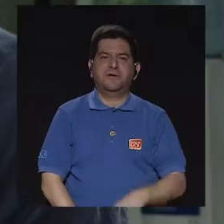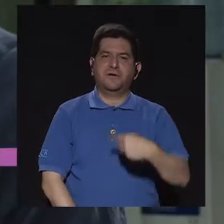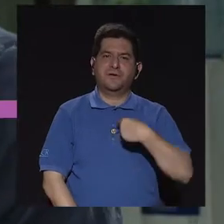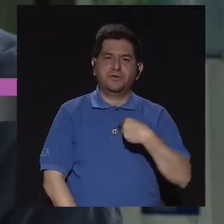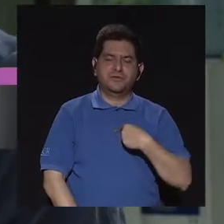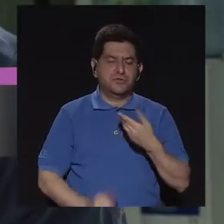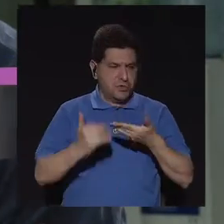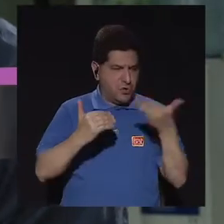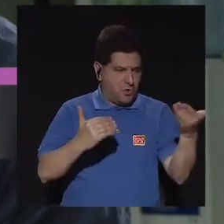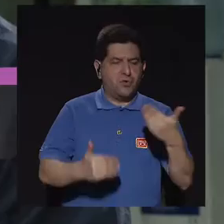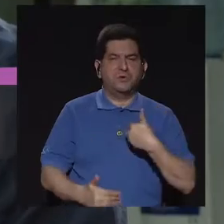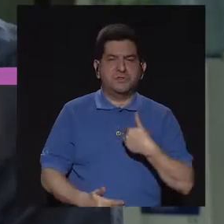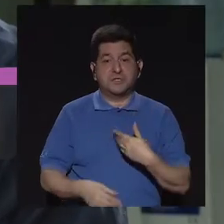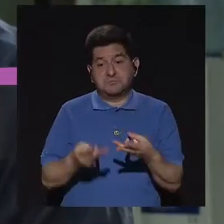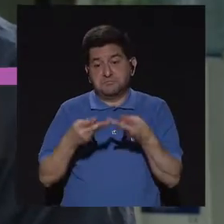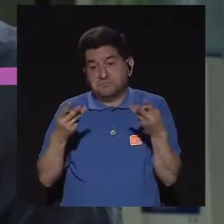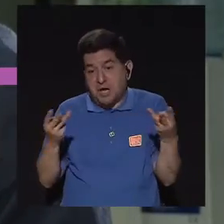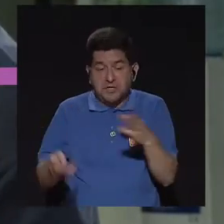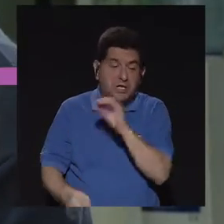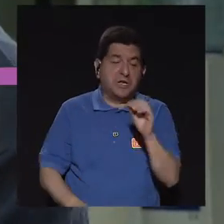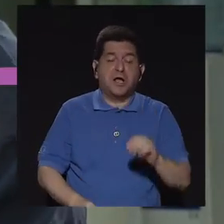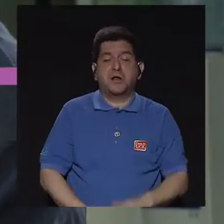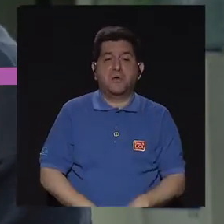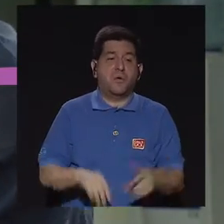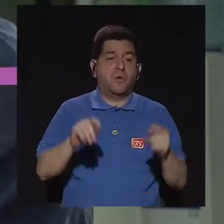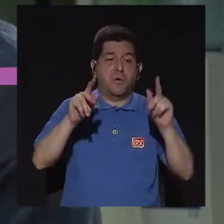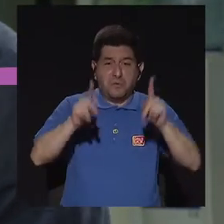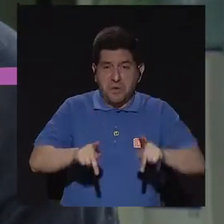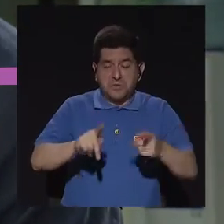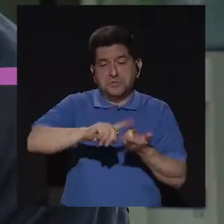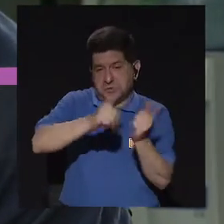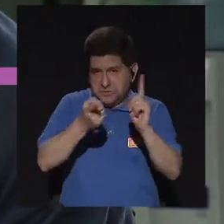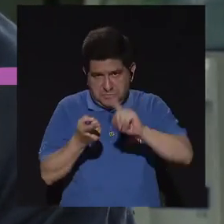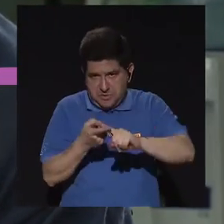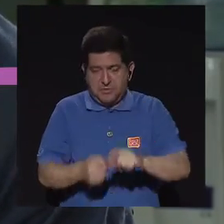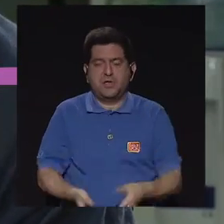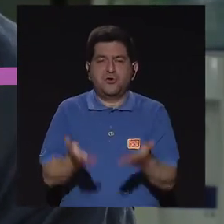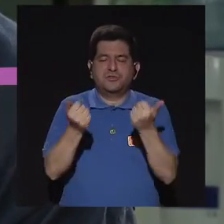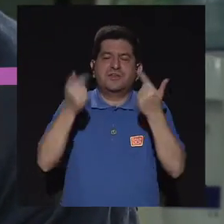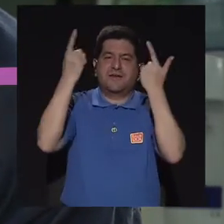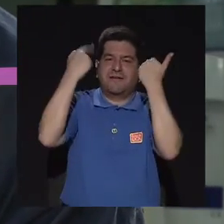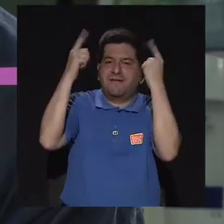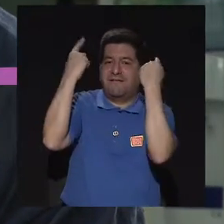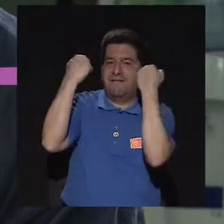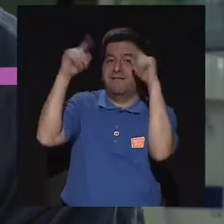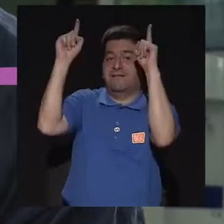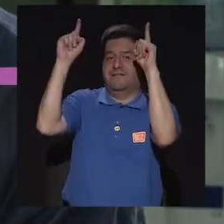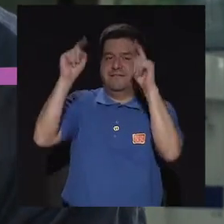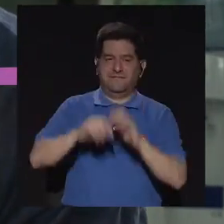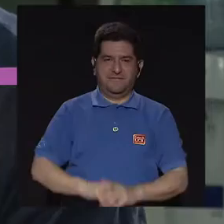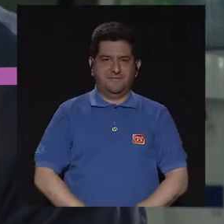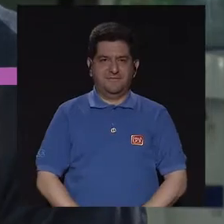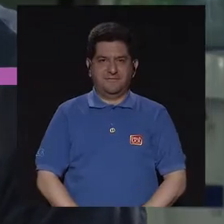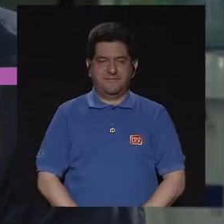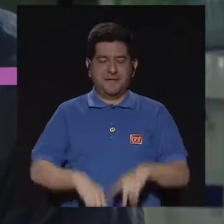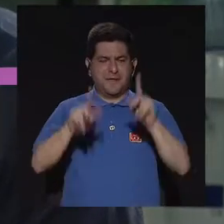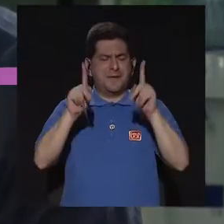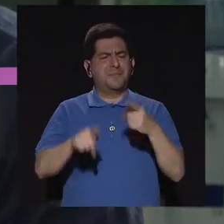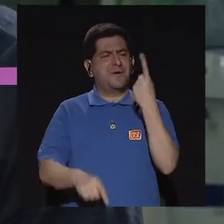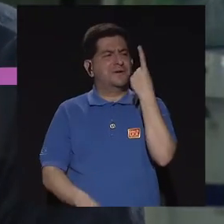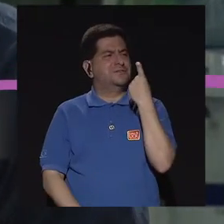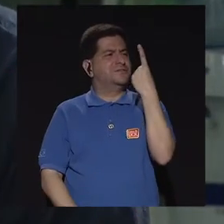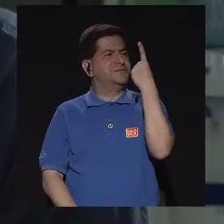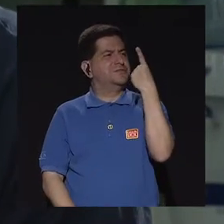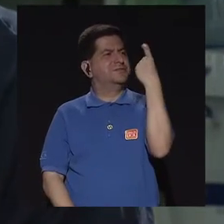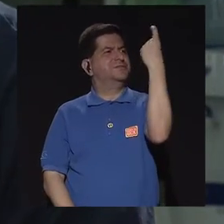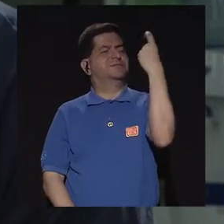tener estas cosas, ya sea materiales o ya sea personas, amigos. O sea, quieren ser exitosos, quieren que las personas sueñan,